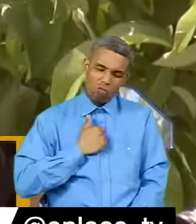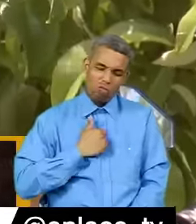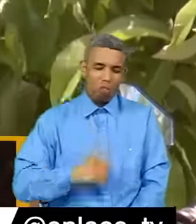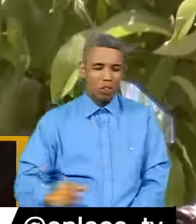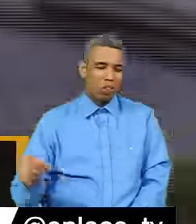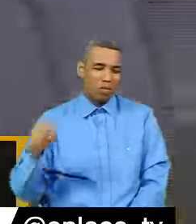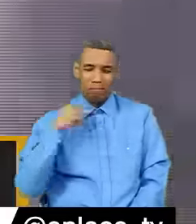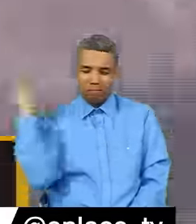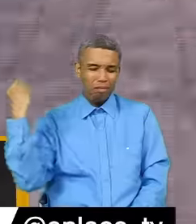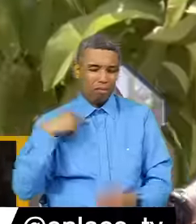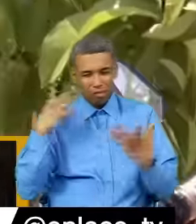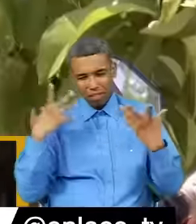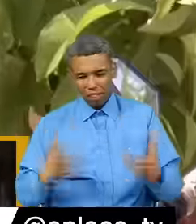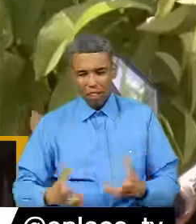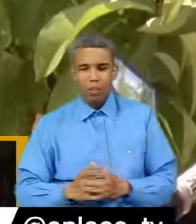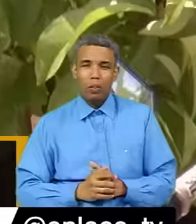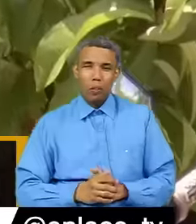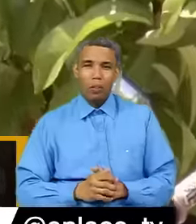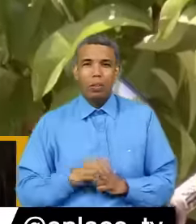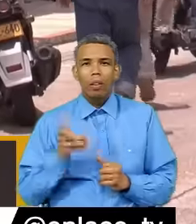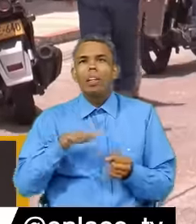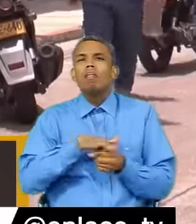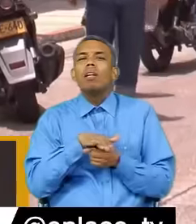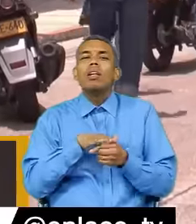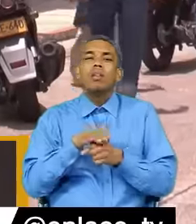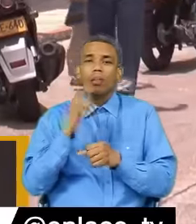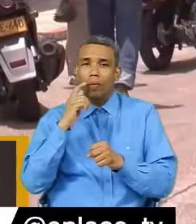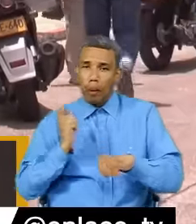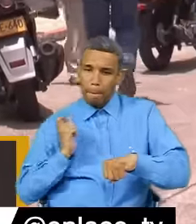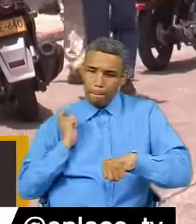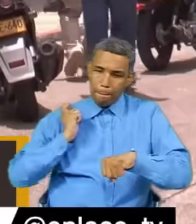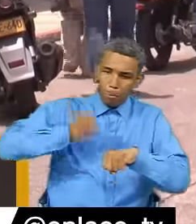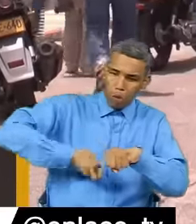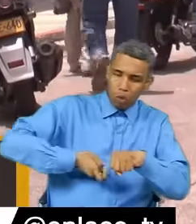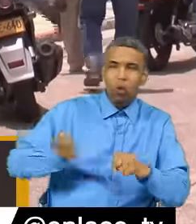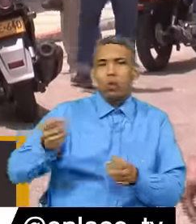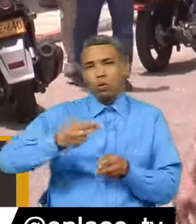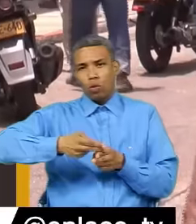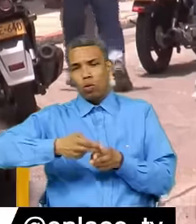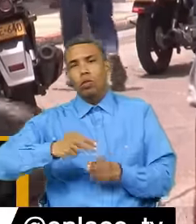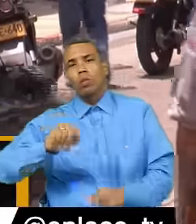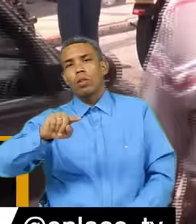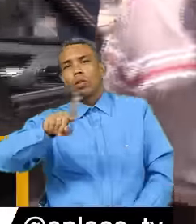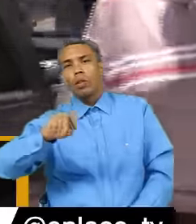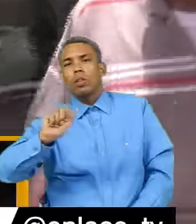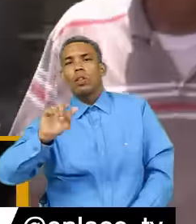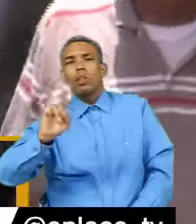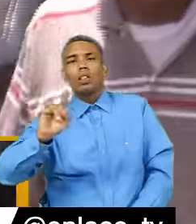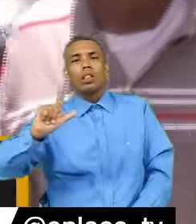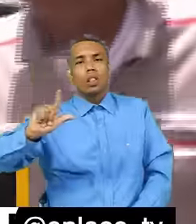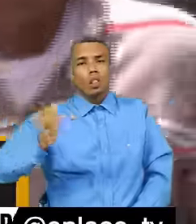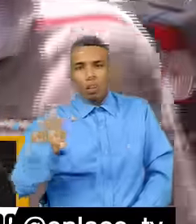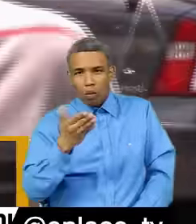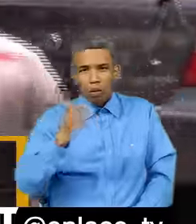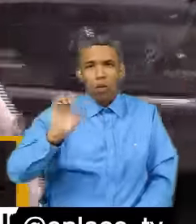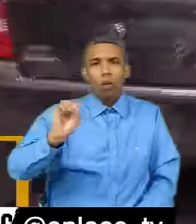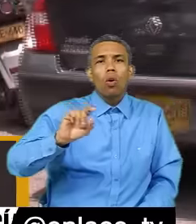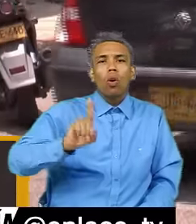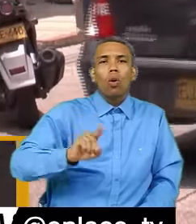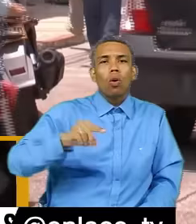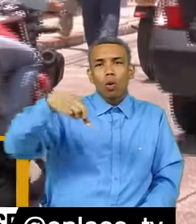pensionado en su domicilio del barrio Pueblo Nuevo. La víctima fue identificada como Saúl Ospina, de